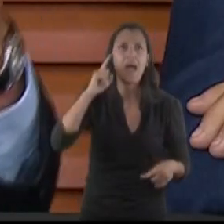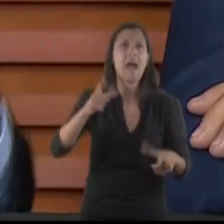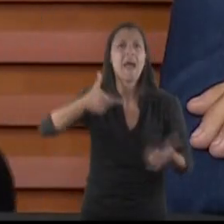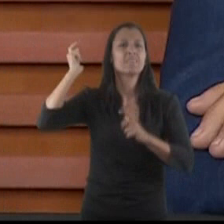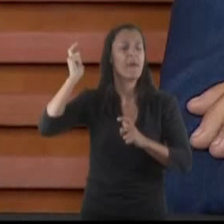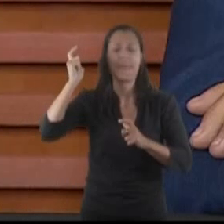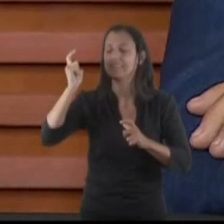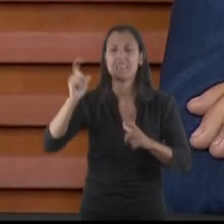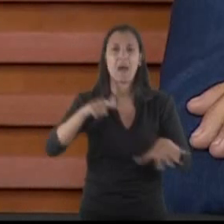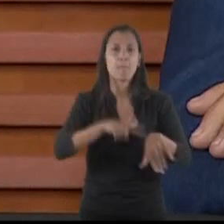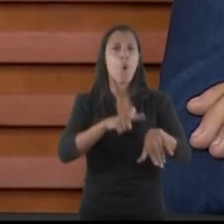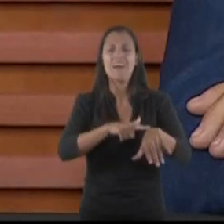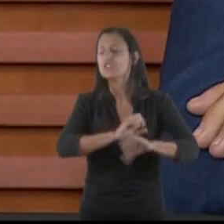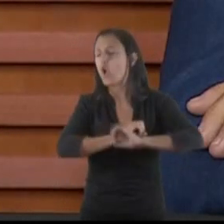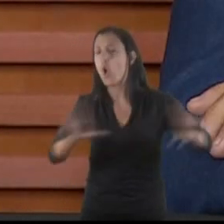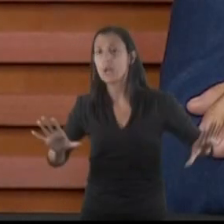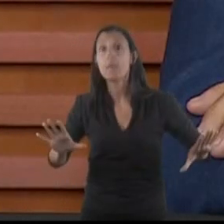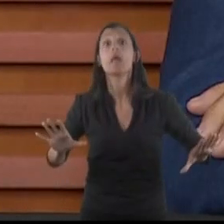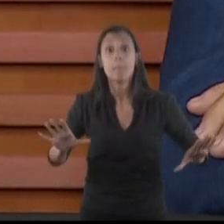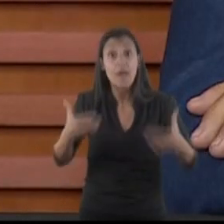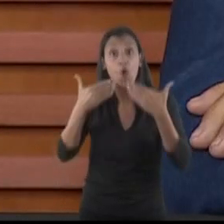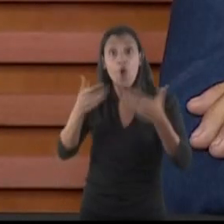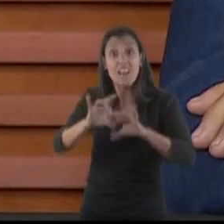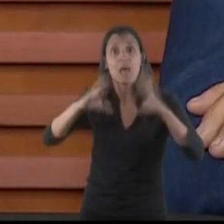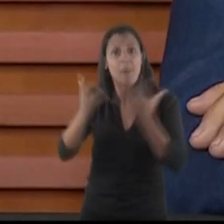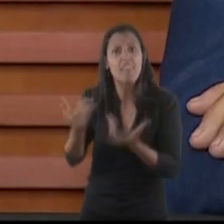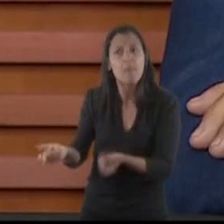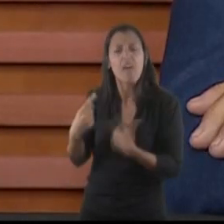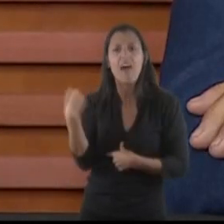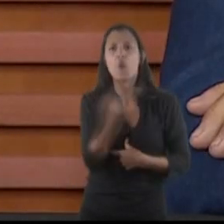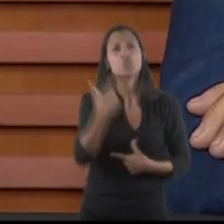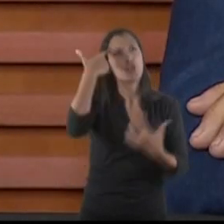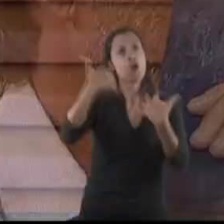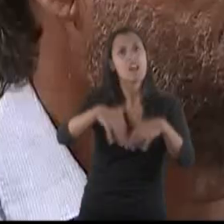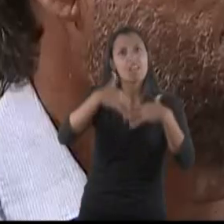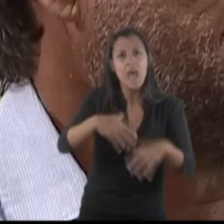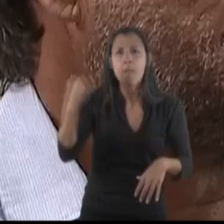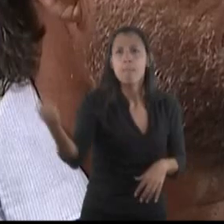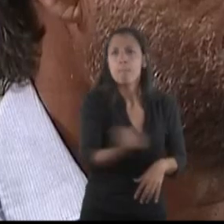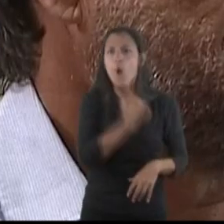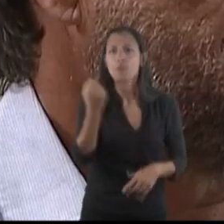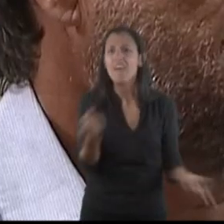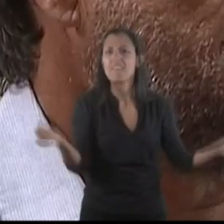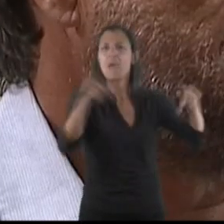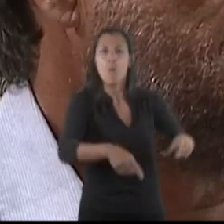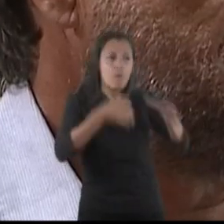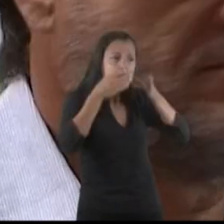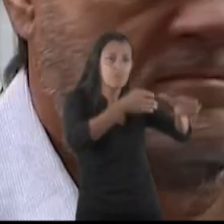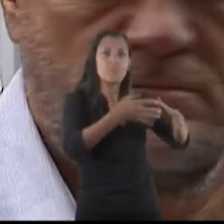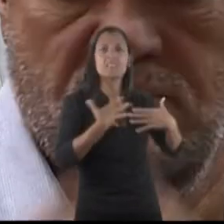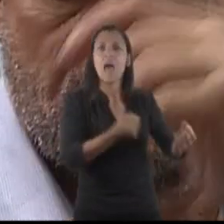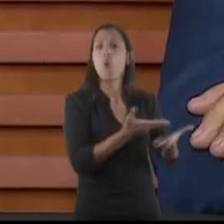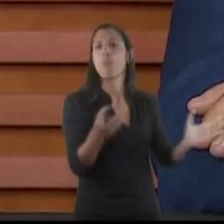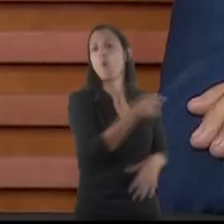horrible, pero sí nos permitió poner en valor la importancia de la salud pública, sí nos permitió entender lo importante que es la